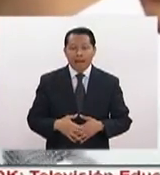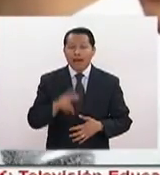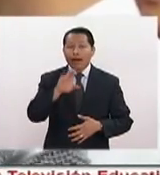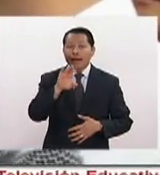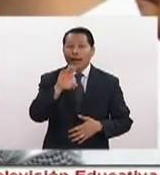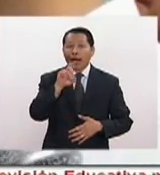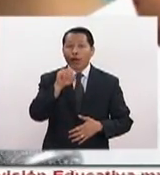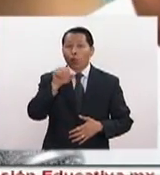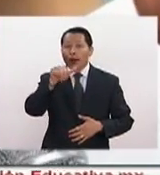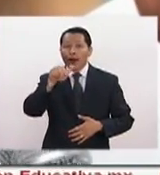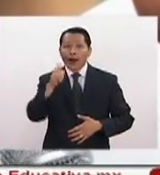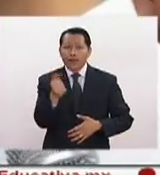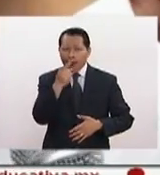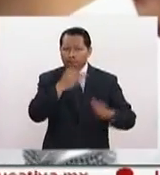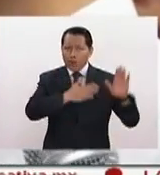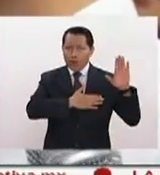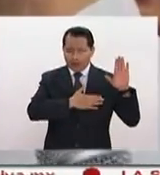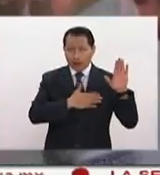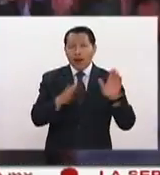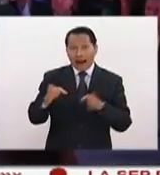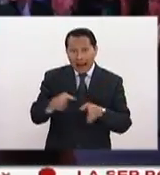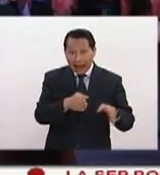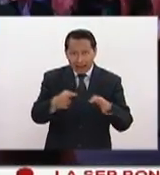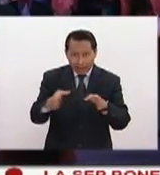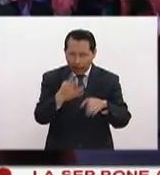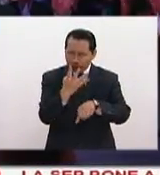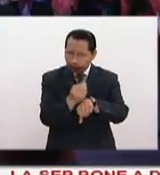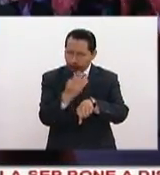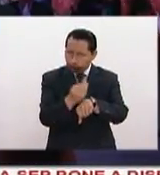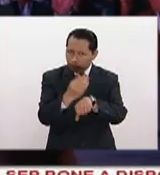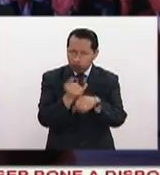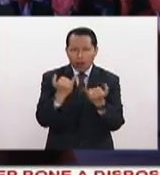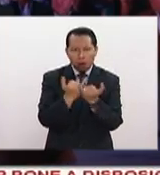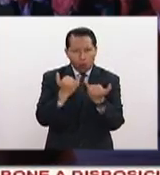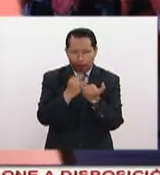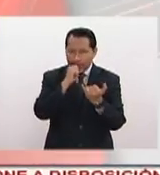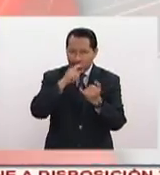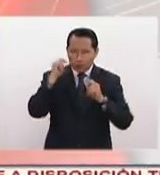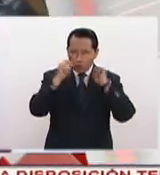Ricardo Anaya prometió modernizar las carreteras e impulsar el turismo.